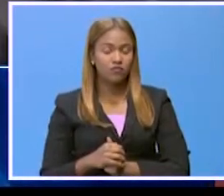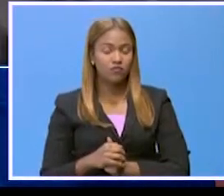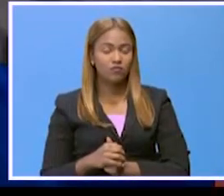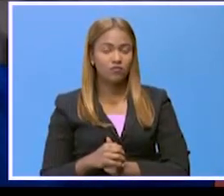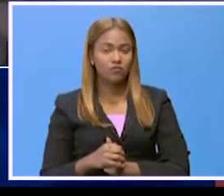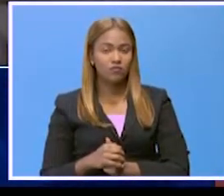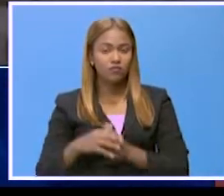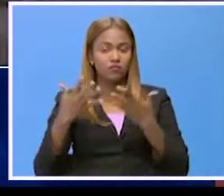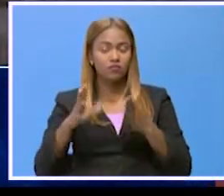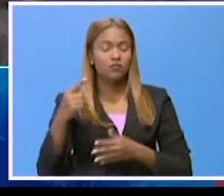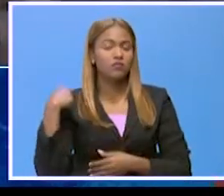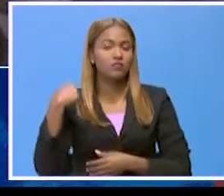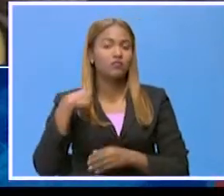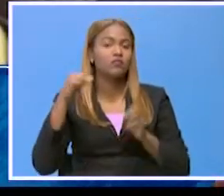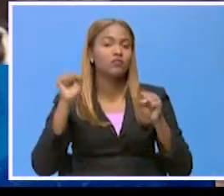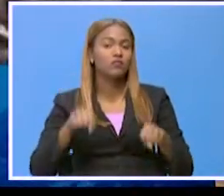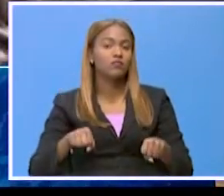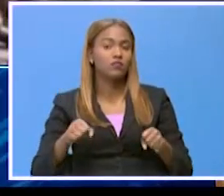ya podamos